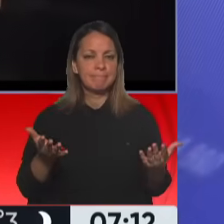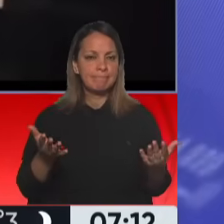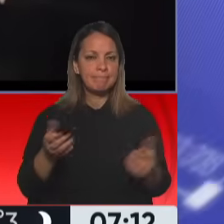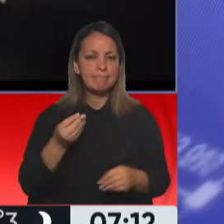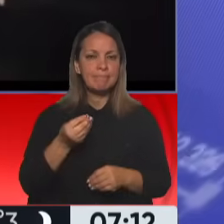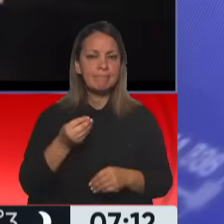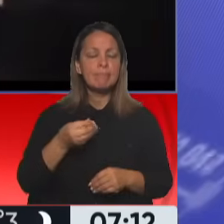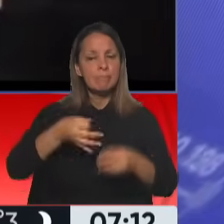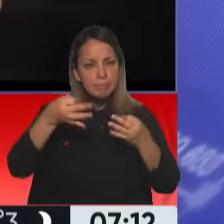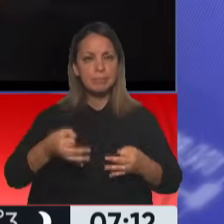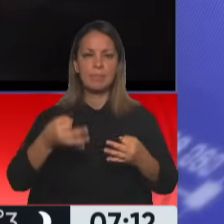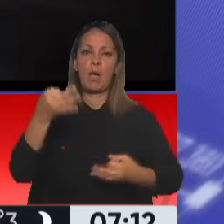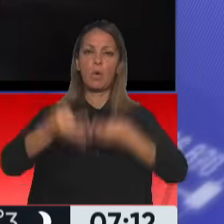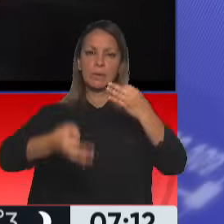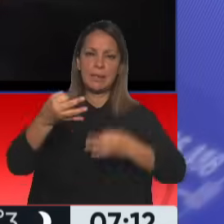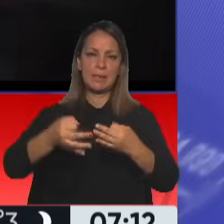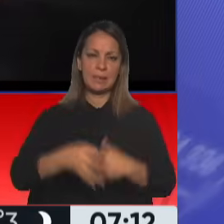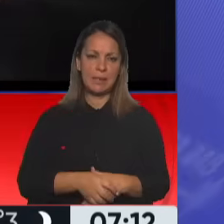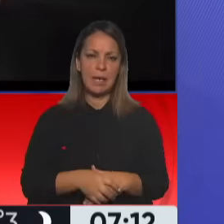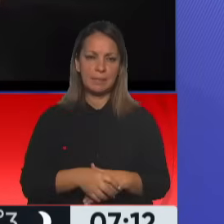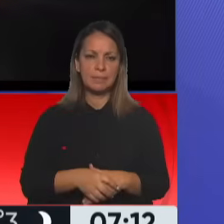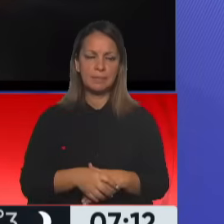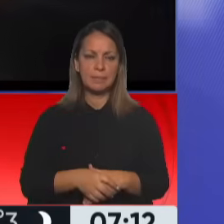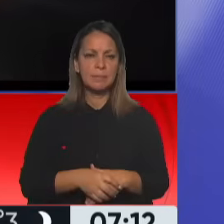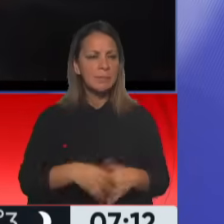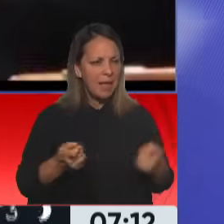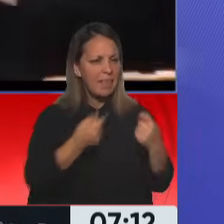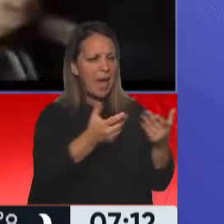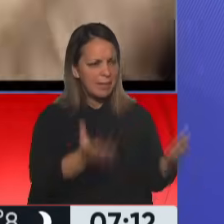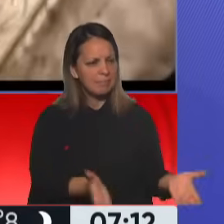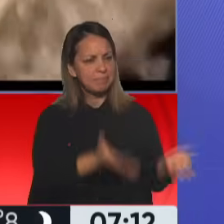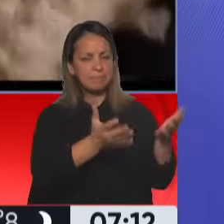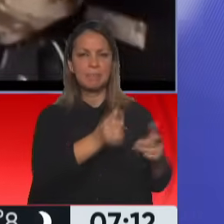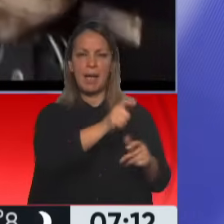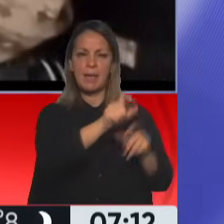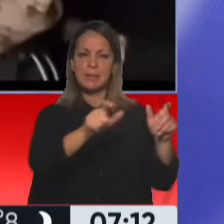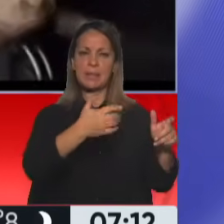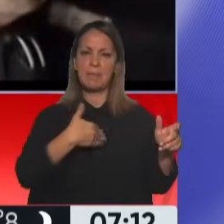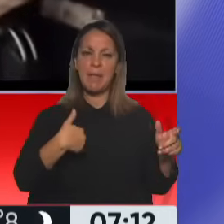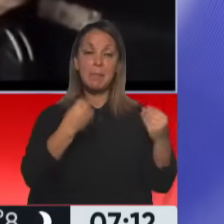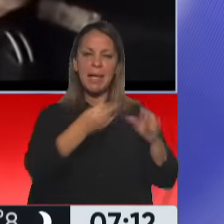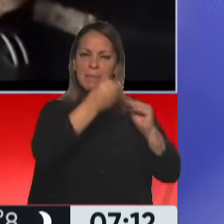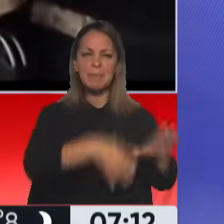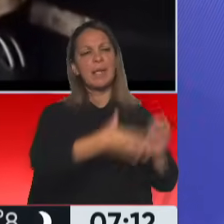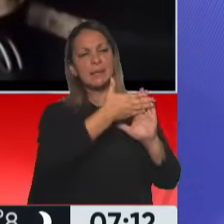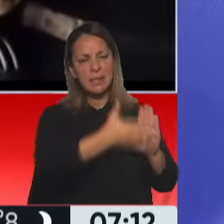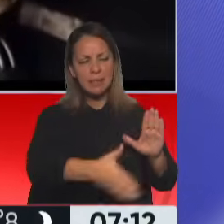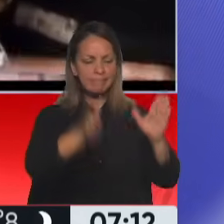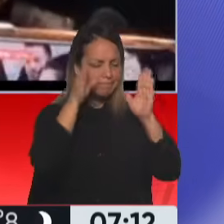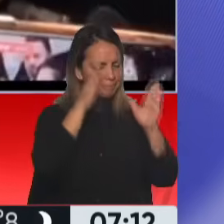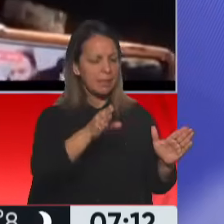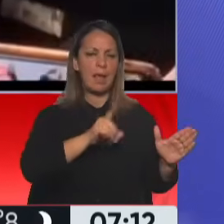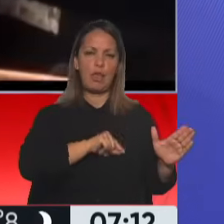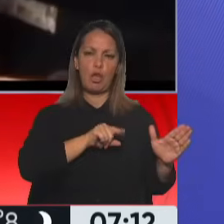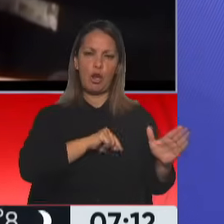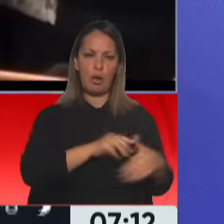esa justicia es ponerlas de pie a estas mamás para que empiecen a transitar dignamente el dolor que las acompaña y que no